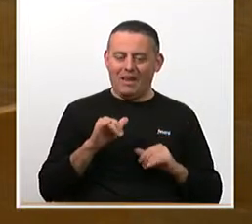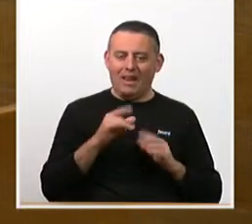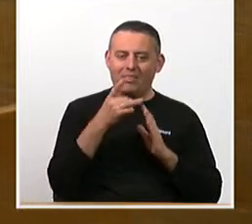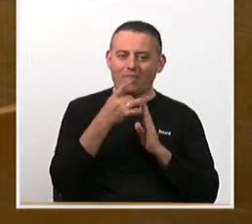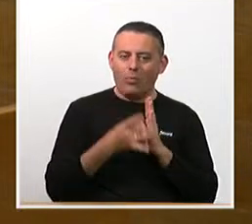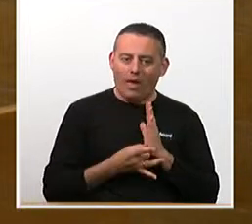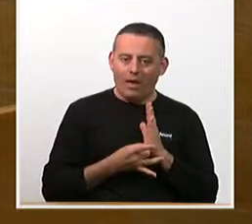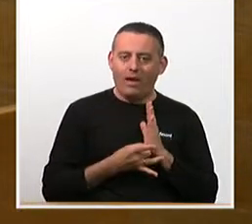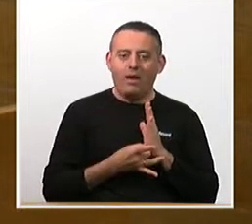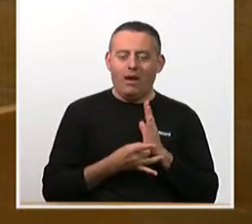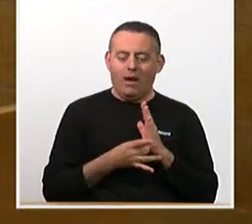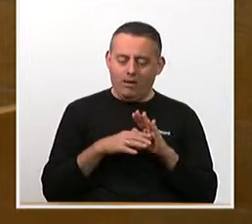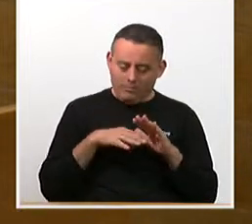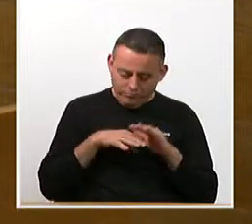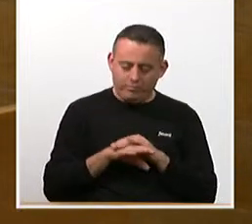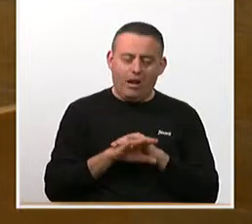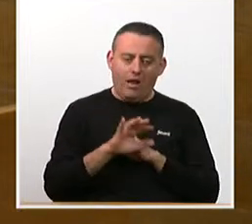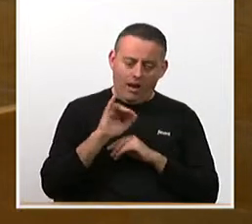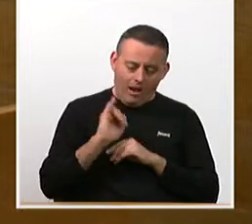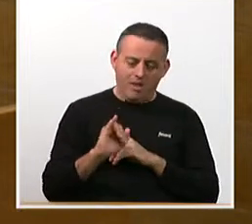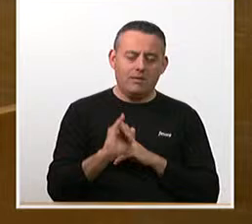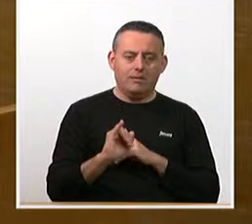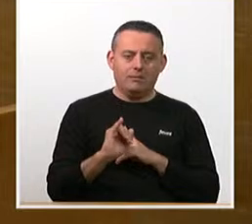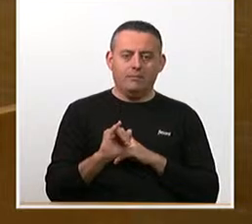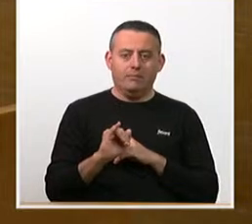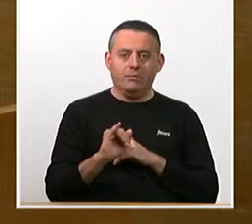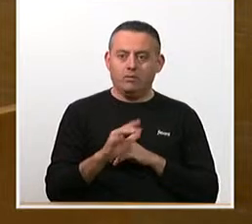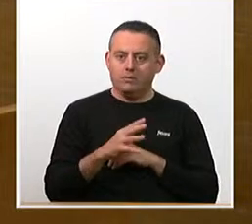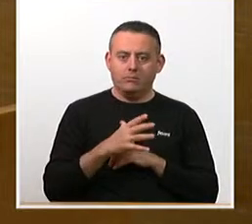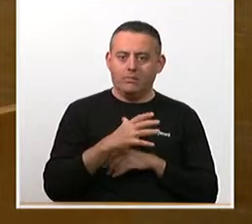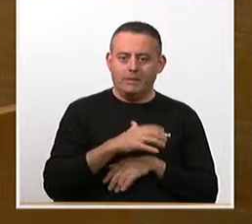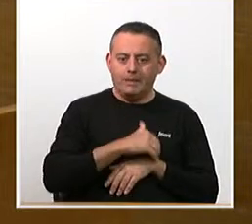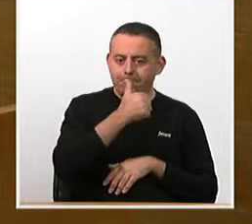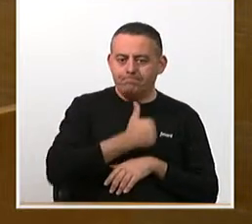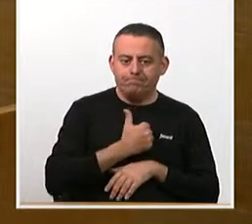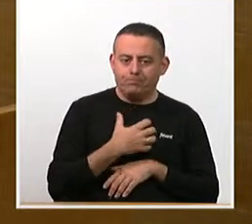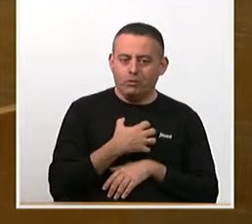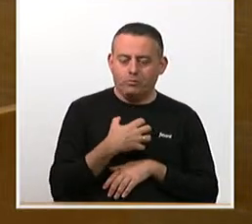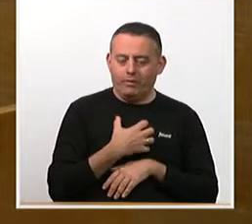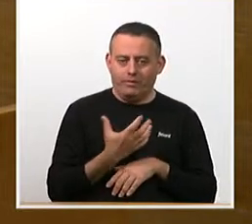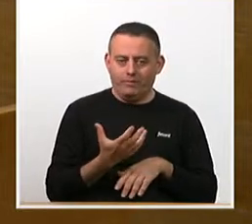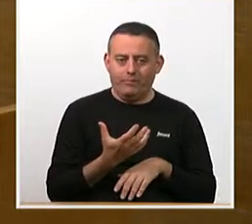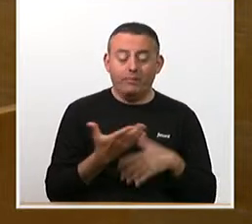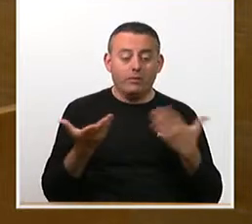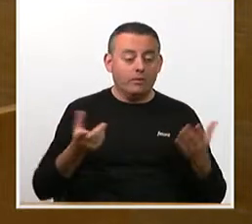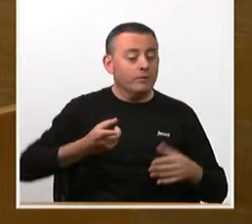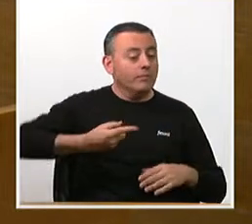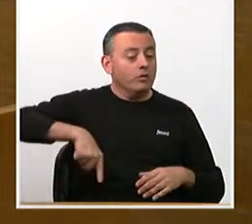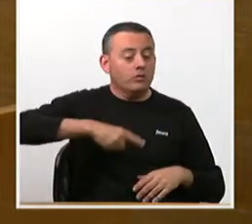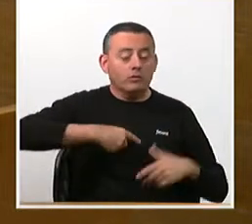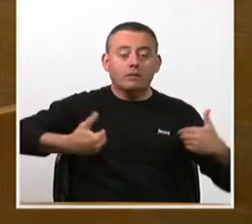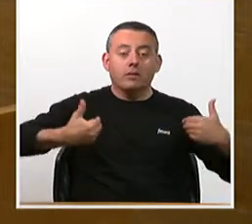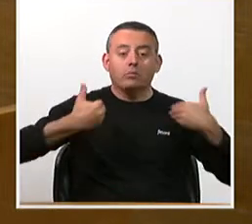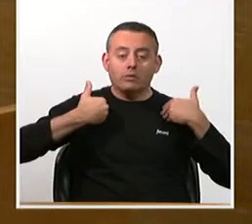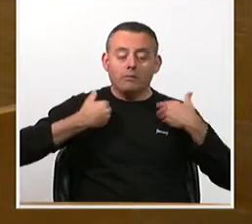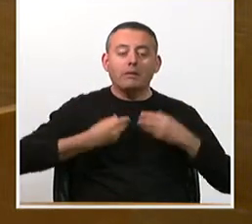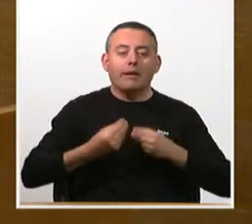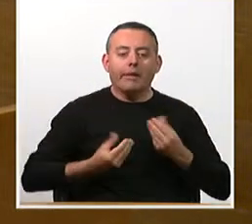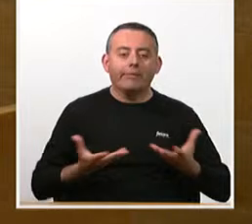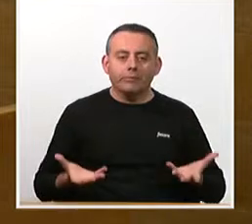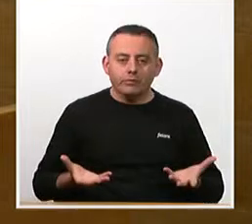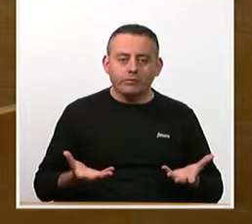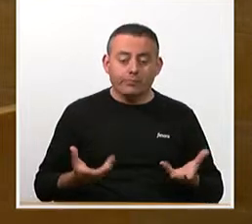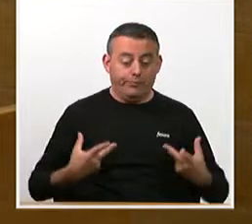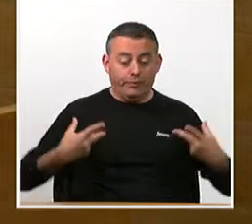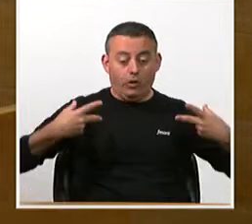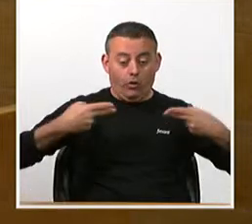deuda que existe y que van acumulando los valencianos es insostenible y nosotros en nuestra responsabilidad hemos tenido que hacer efectivamente unos